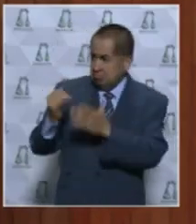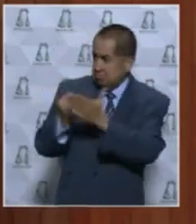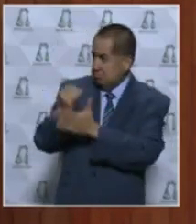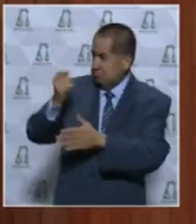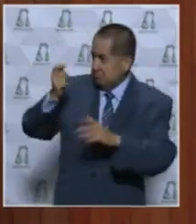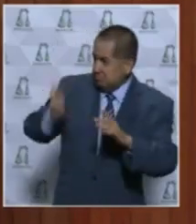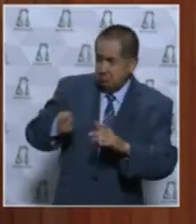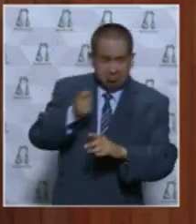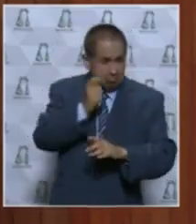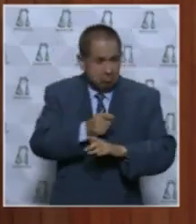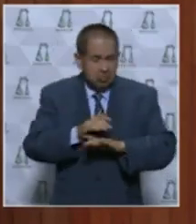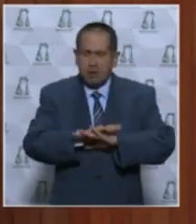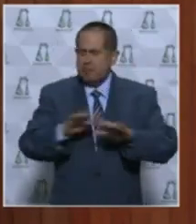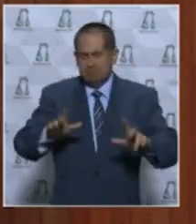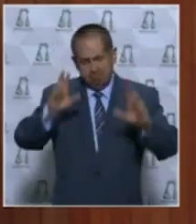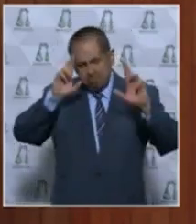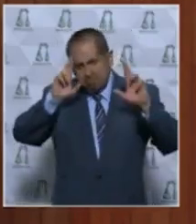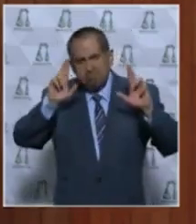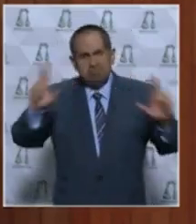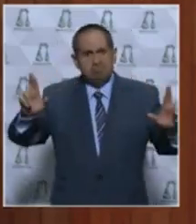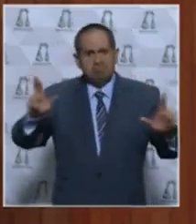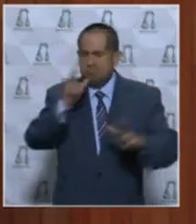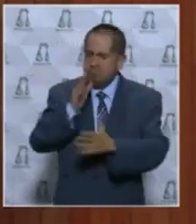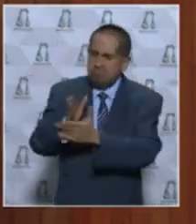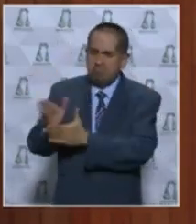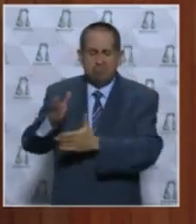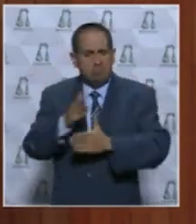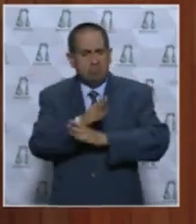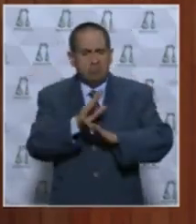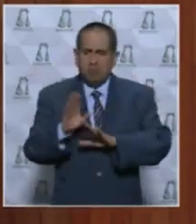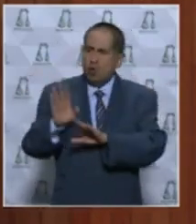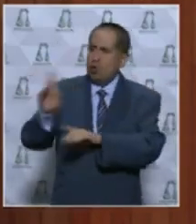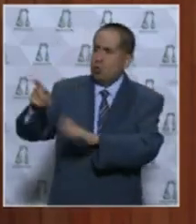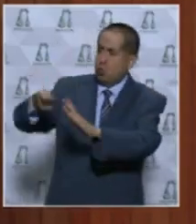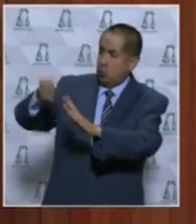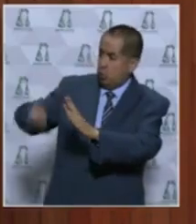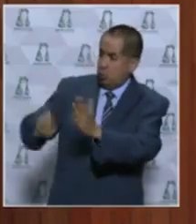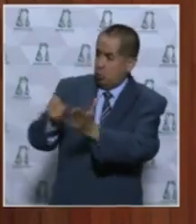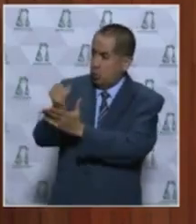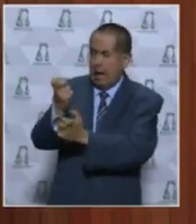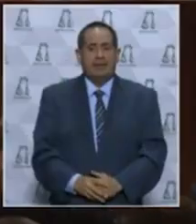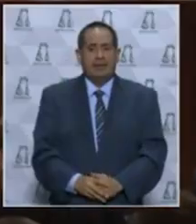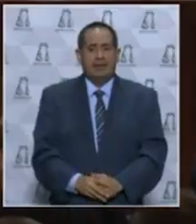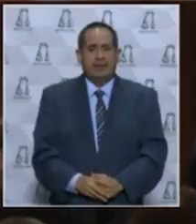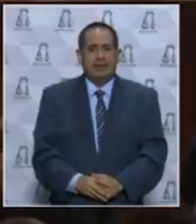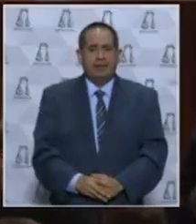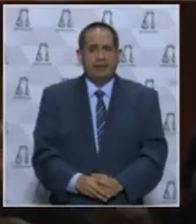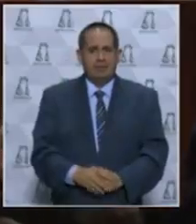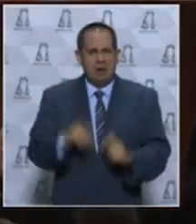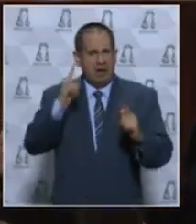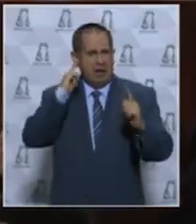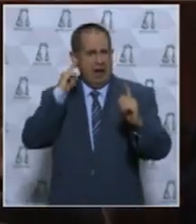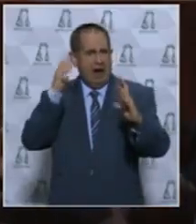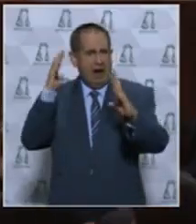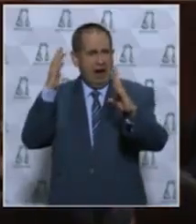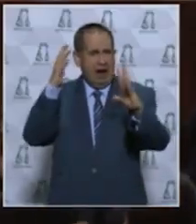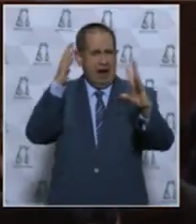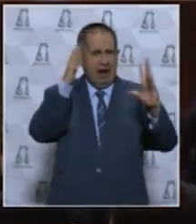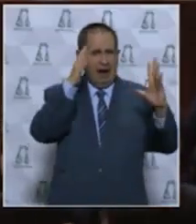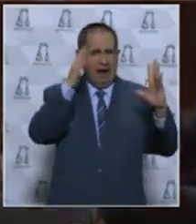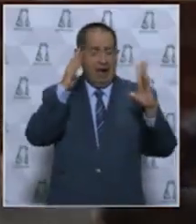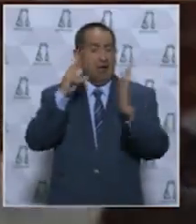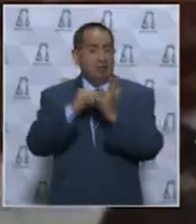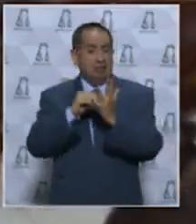habrá absoluto respeto por sus veredictos el presidente electo pidió no